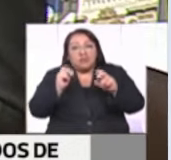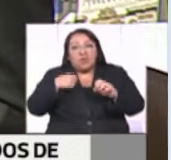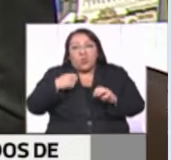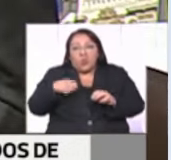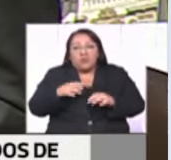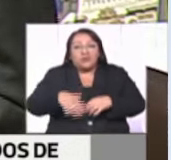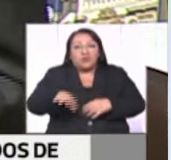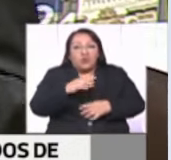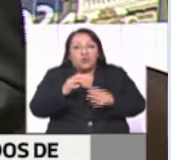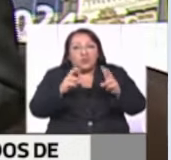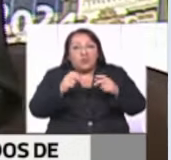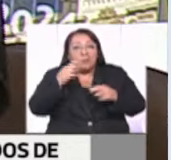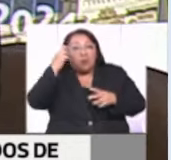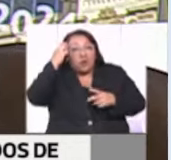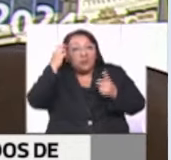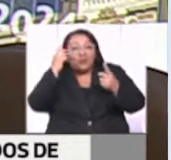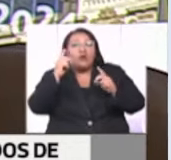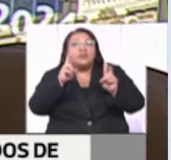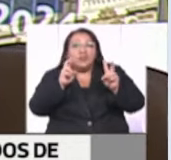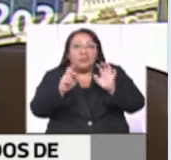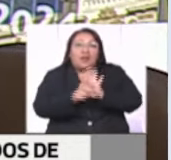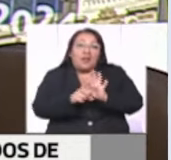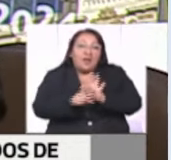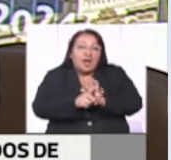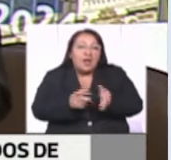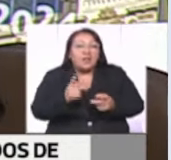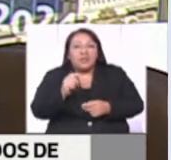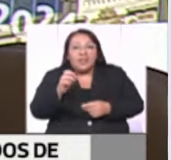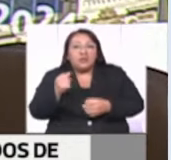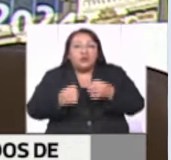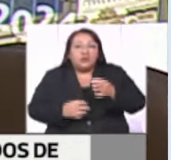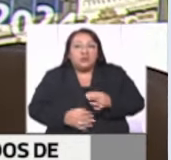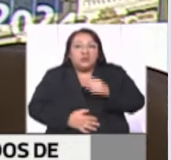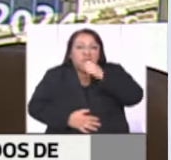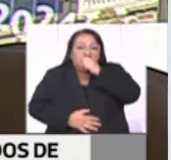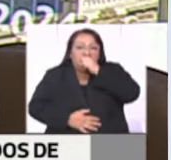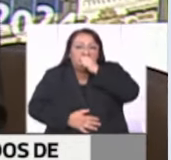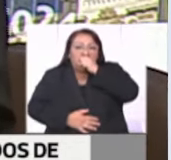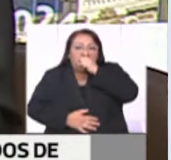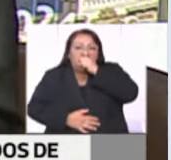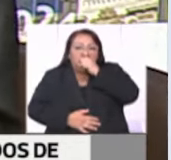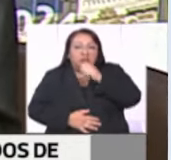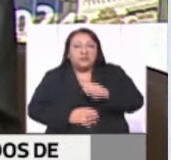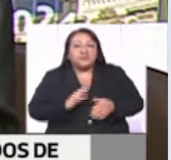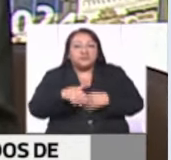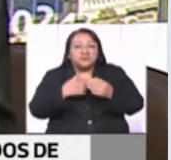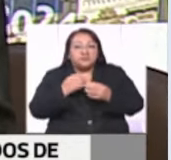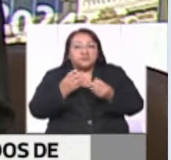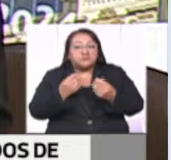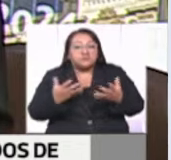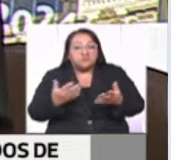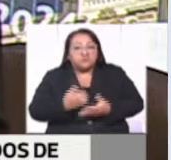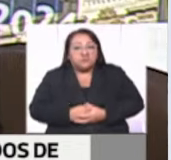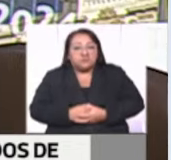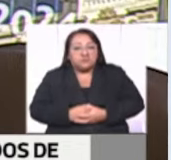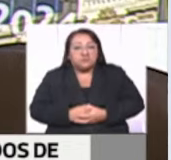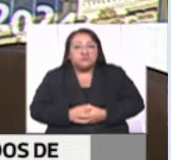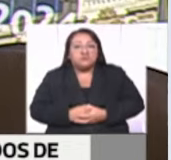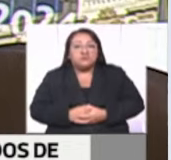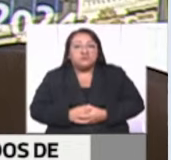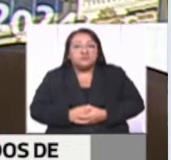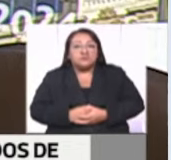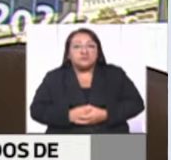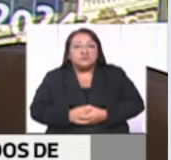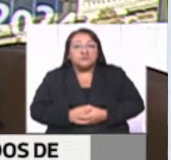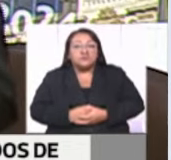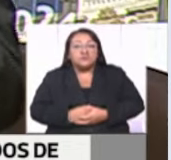no solamente es un tema político, sino sobre todo técnico y jurídico, una serie de argumentos en función